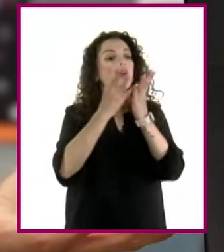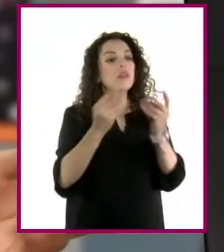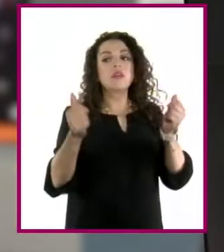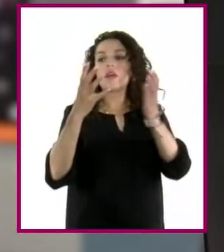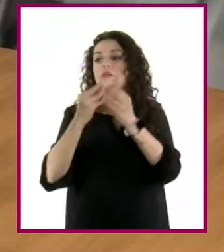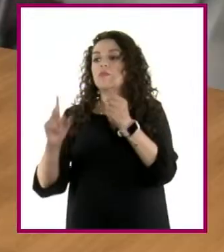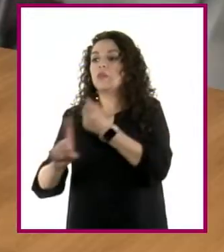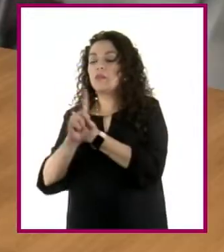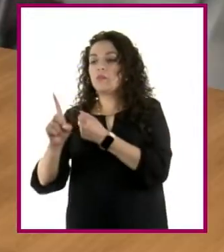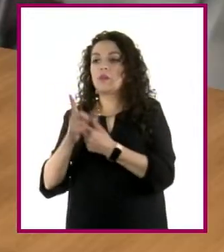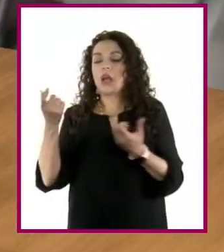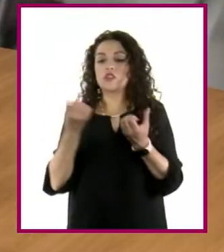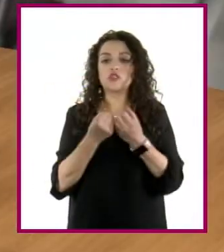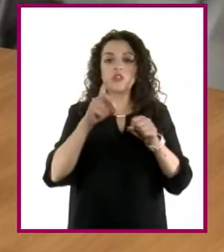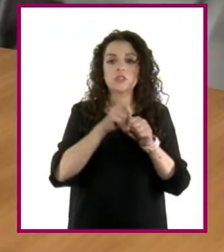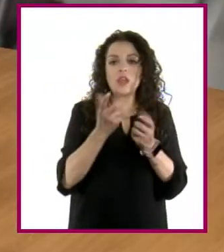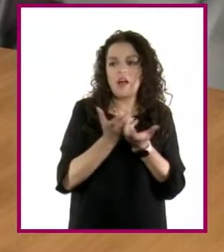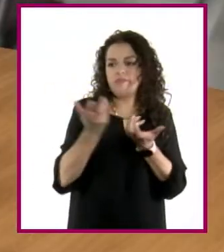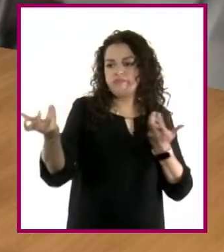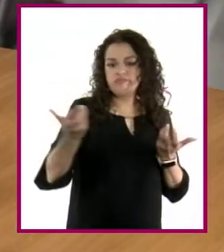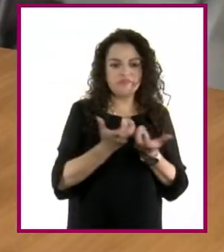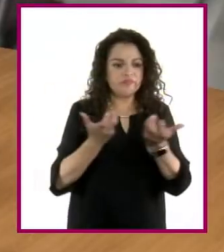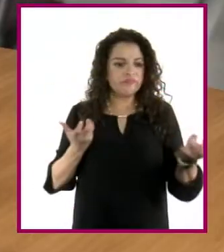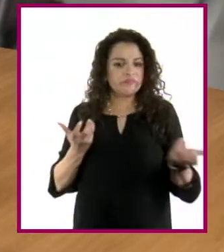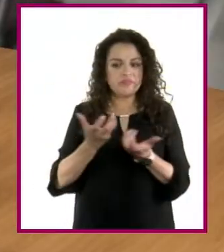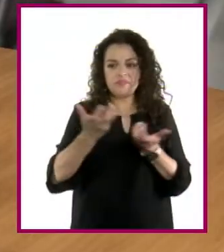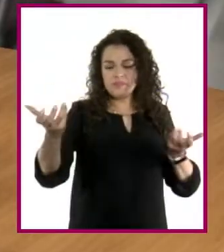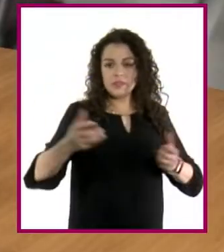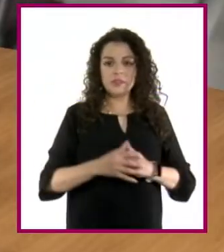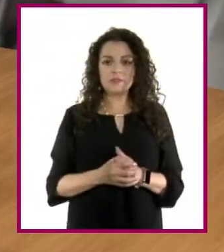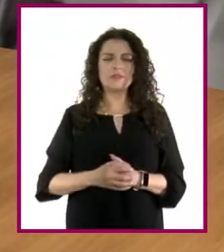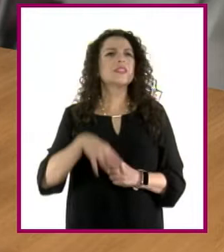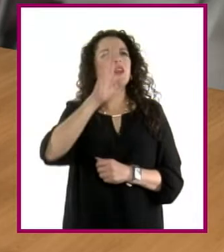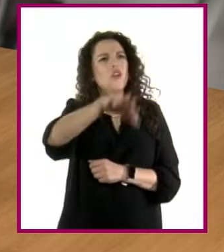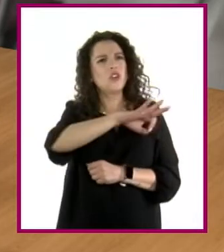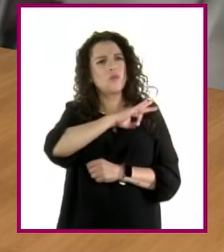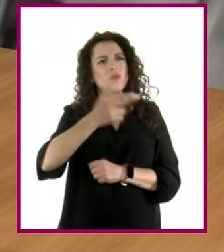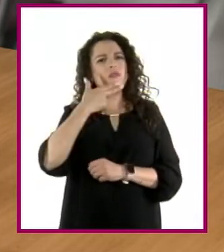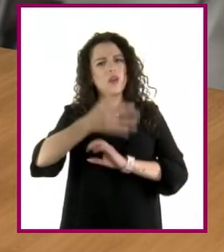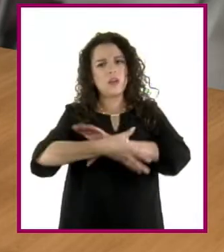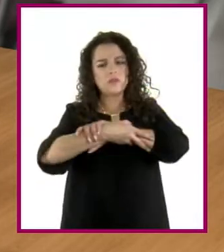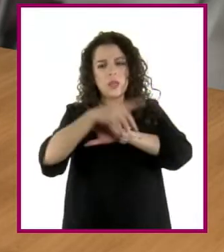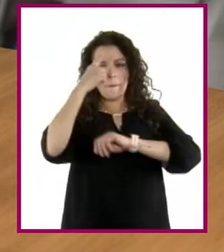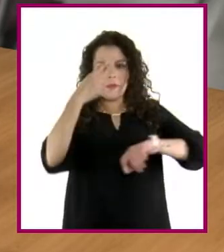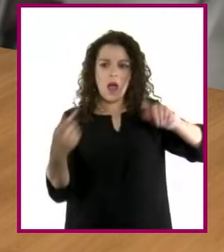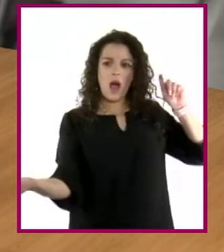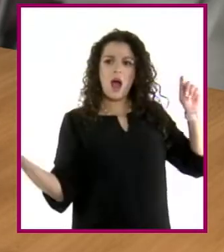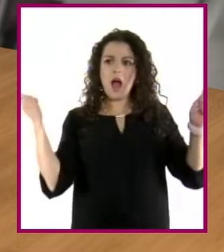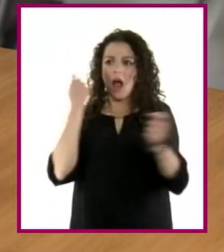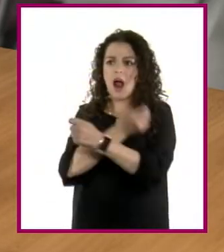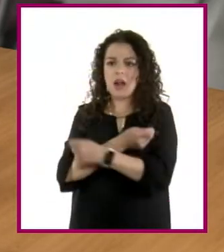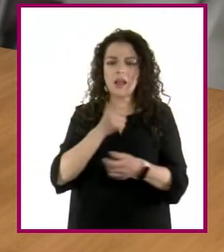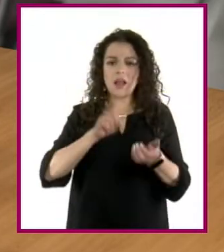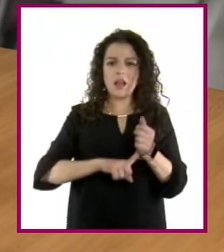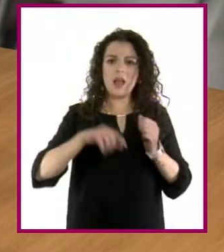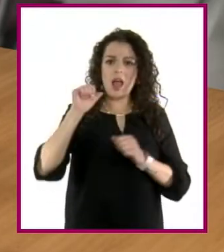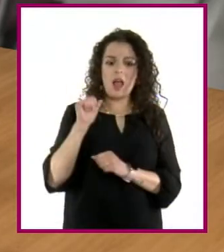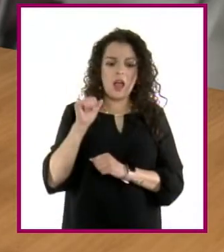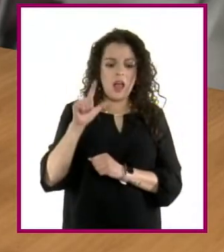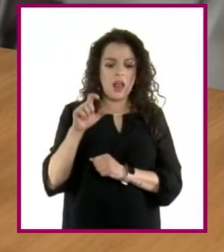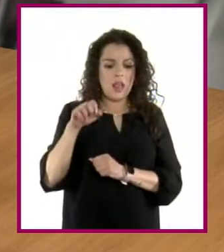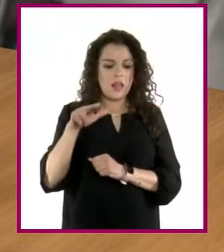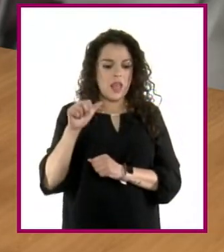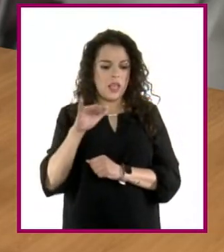está desintegrando. Oye, ¿y podrá usarse la solidaridad para revertir los efectos de la alienación? ¡Qué